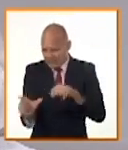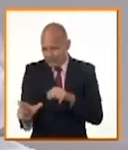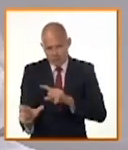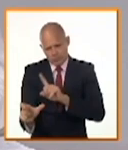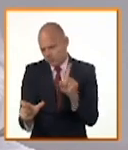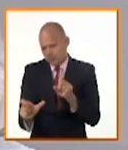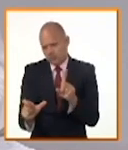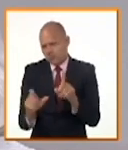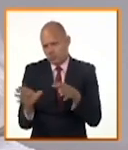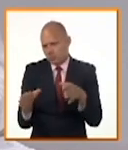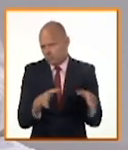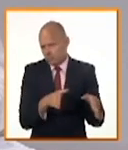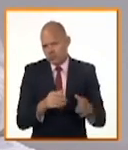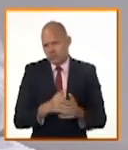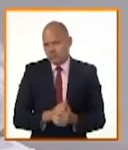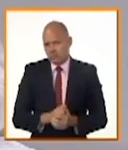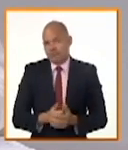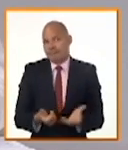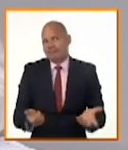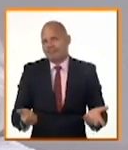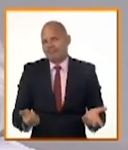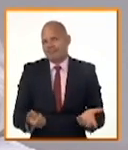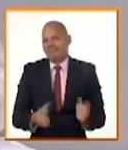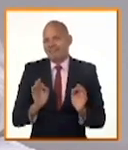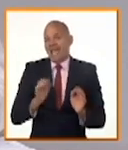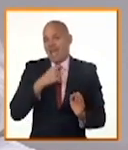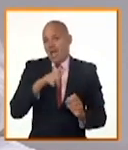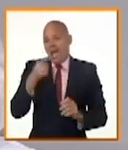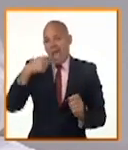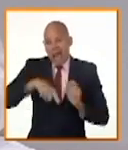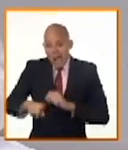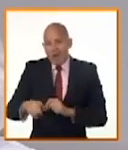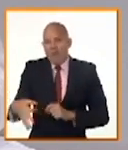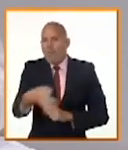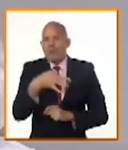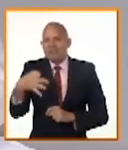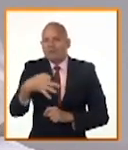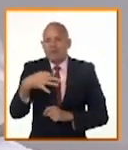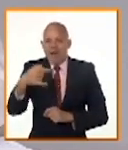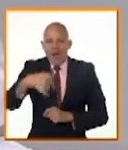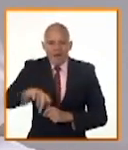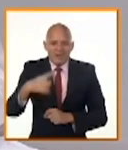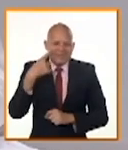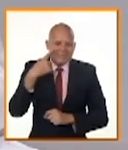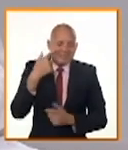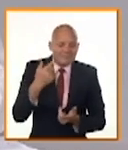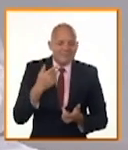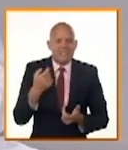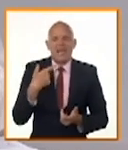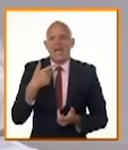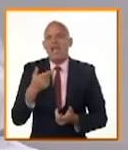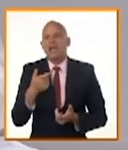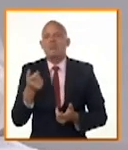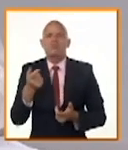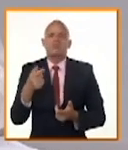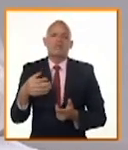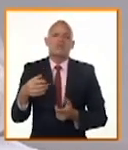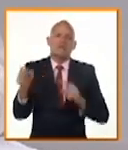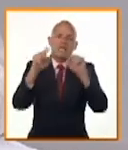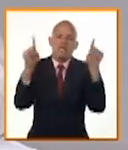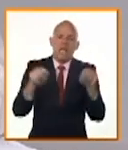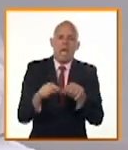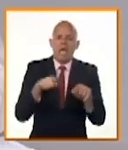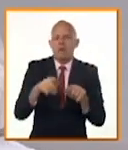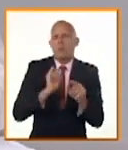nosotros no podemos pretender que los municipios que hoy no tenemos que automático vamos a tener que ser automático para avanzar Y entonces Bueno ahí hay un grupo de aspecto que explicaba el ministro presidente